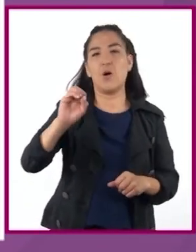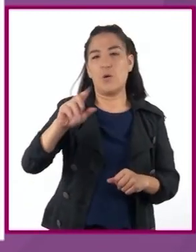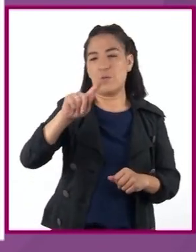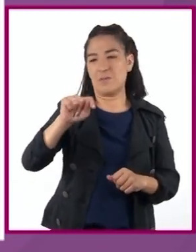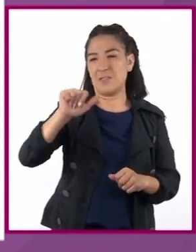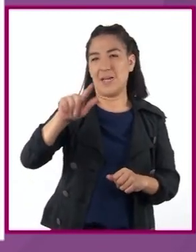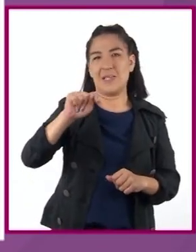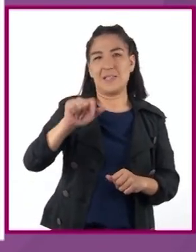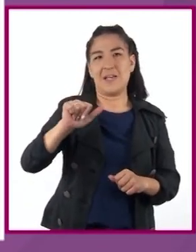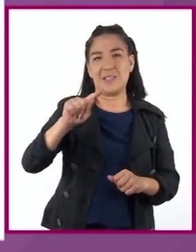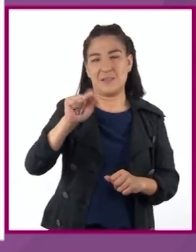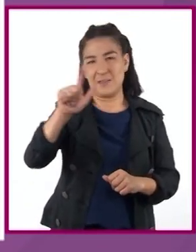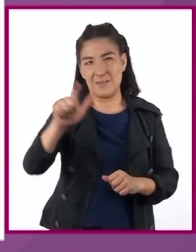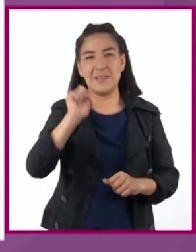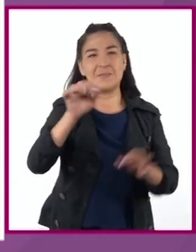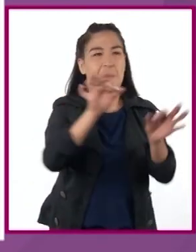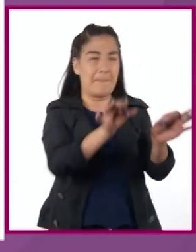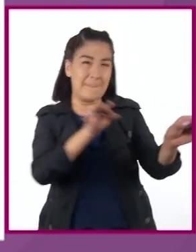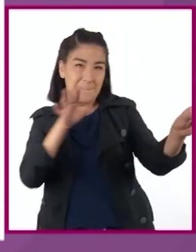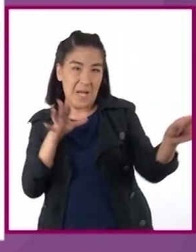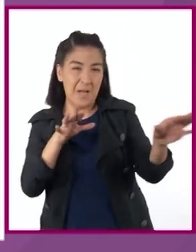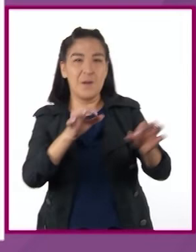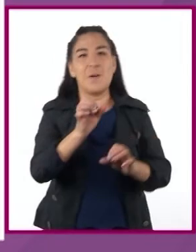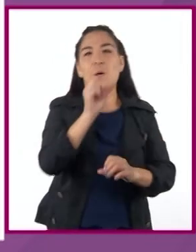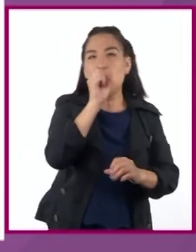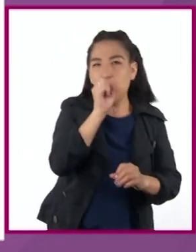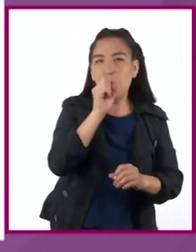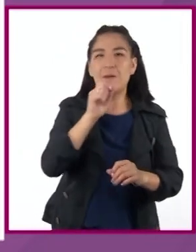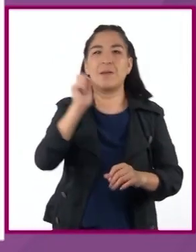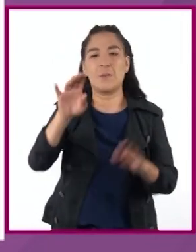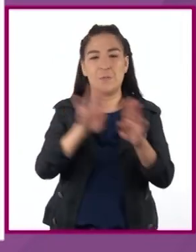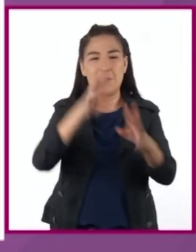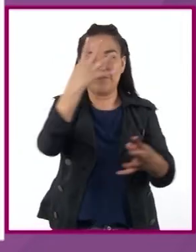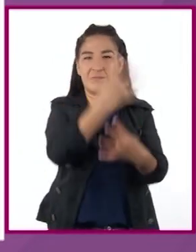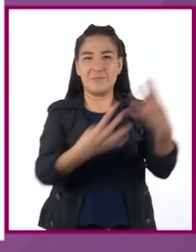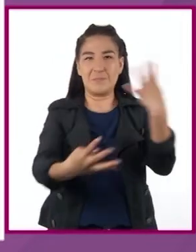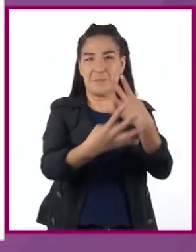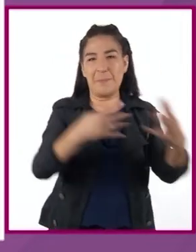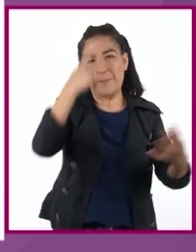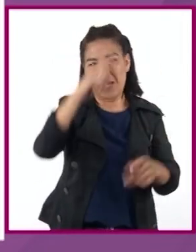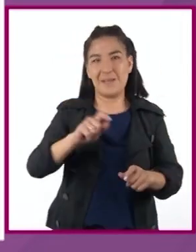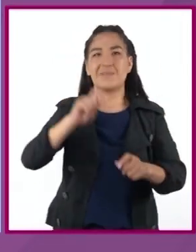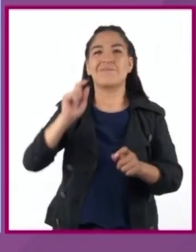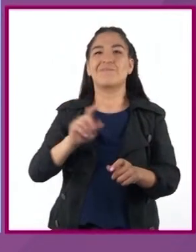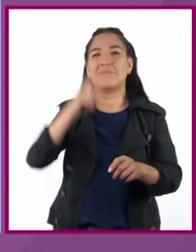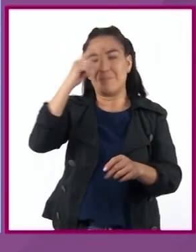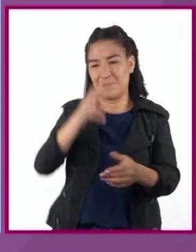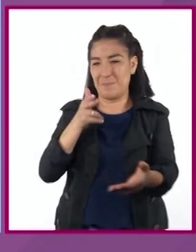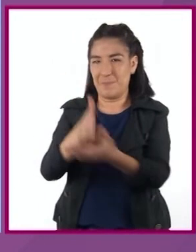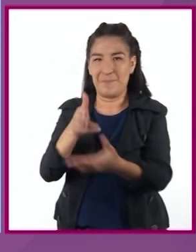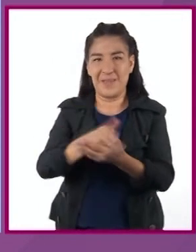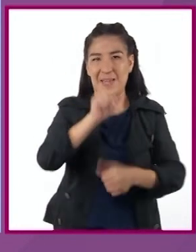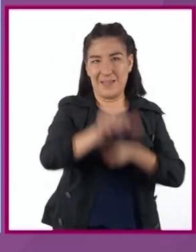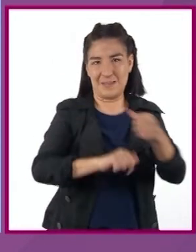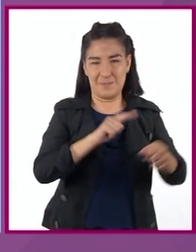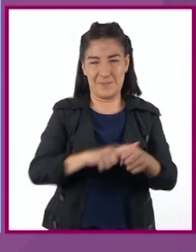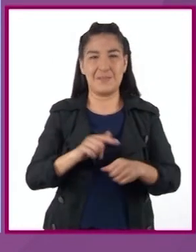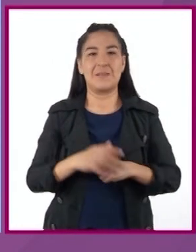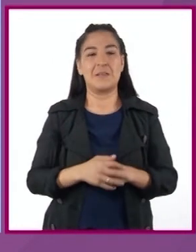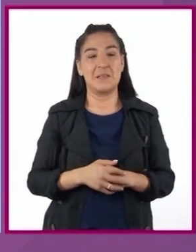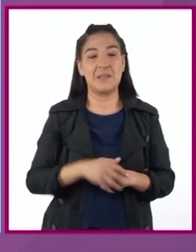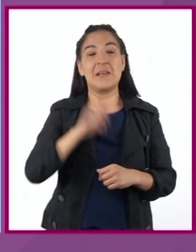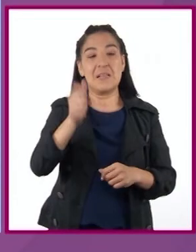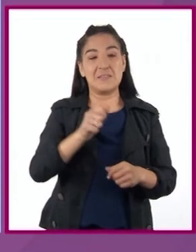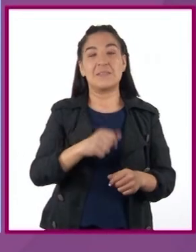lanzadardos, arco y flecha, jabalinas, canoas y redes para la caza y pesca. 7. Sacrificio de